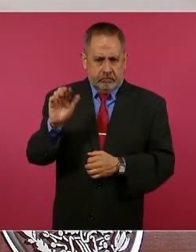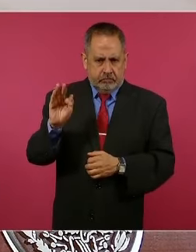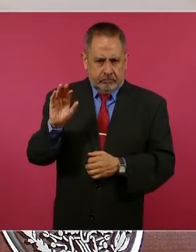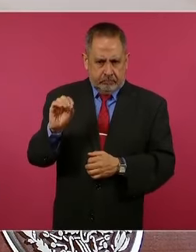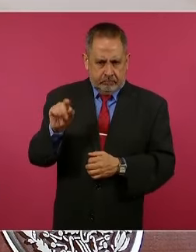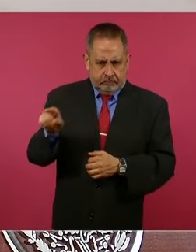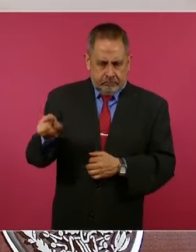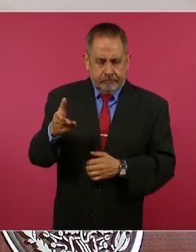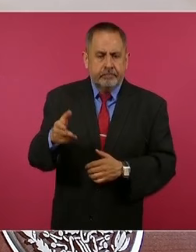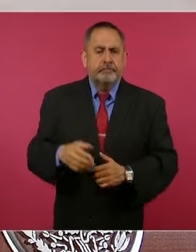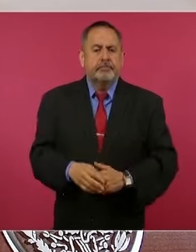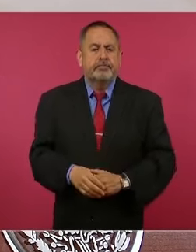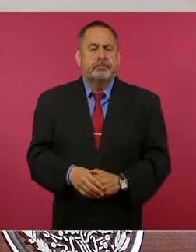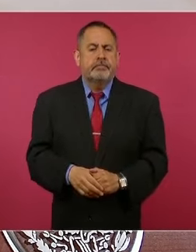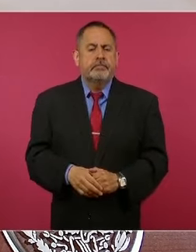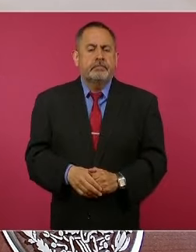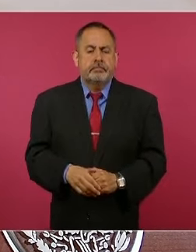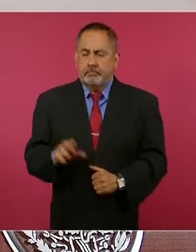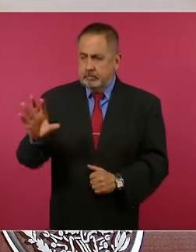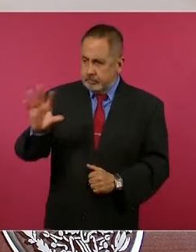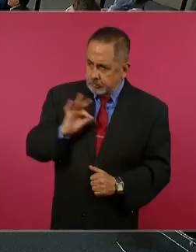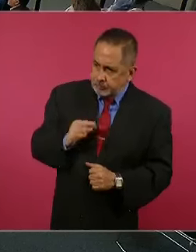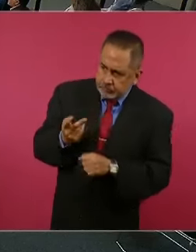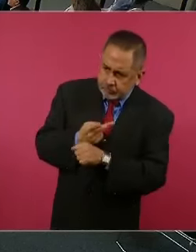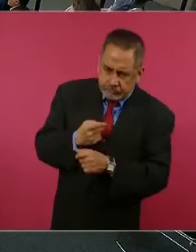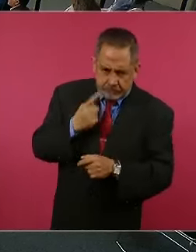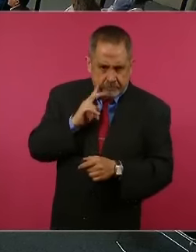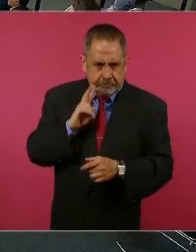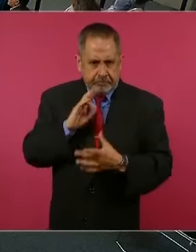regim que nos